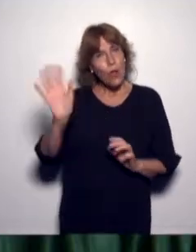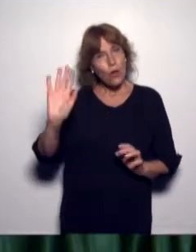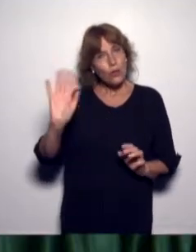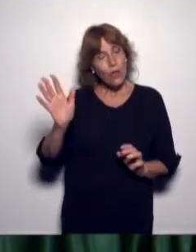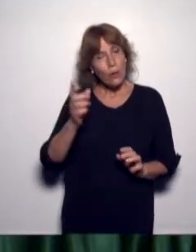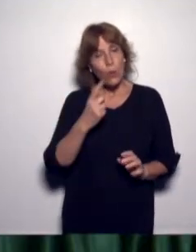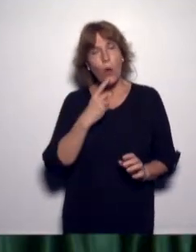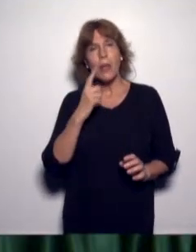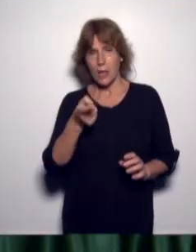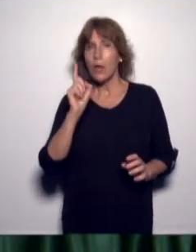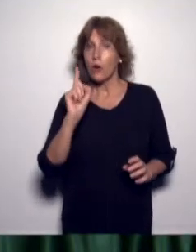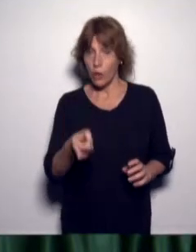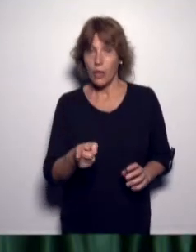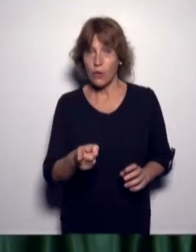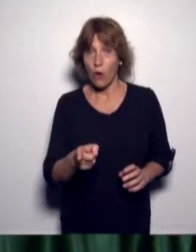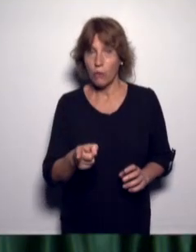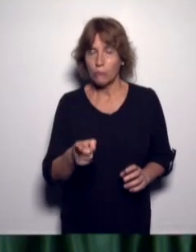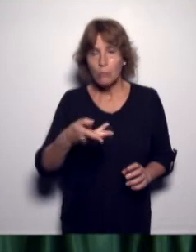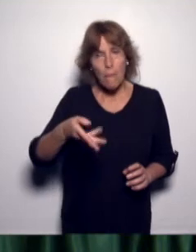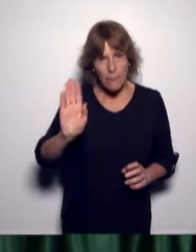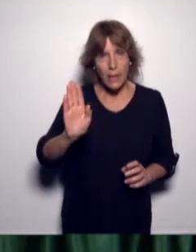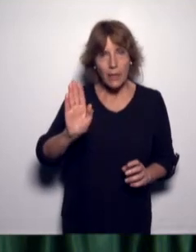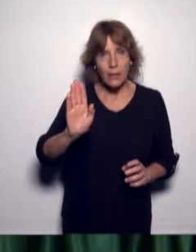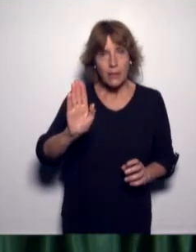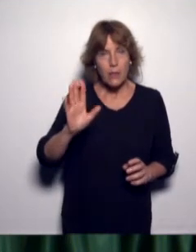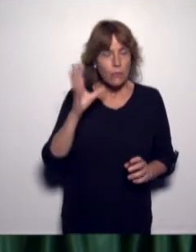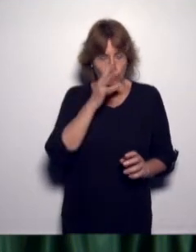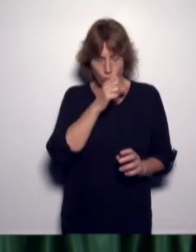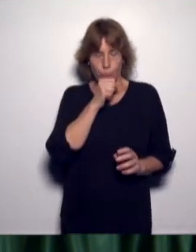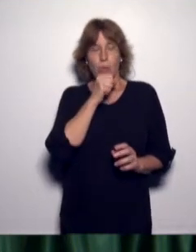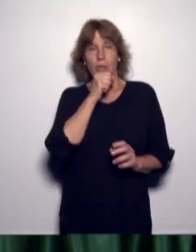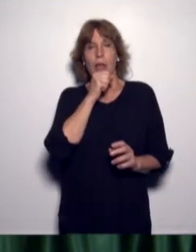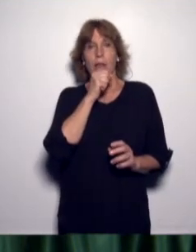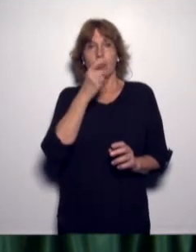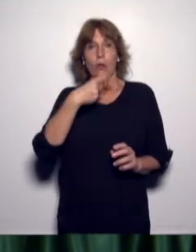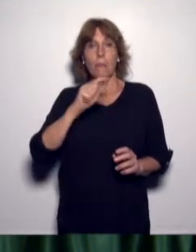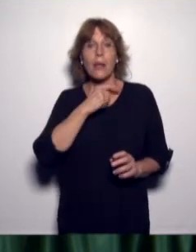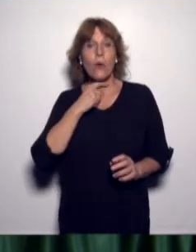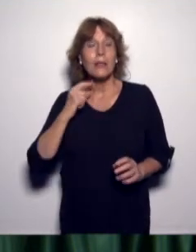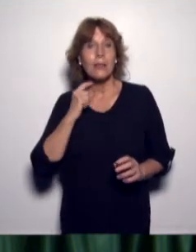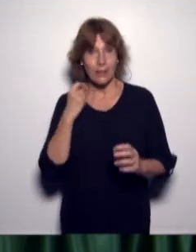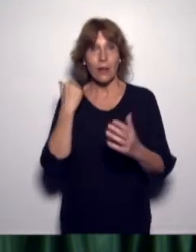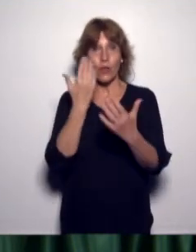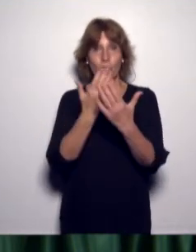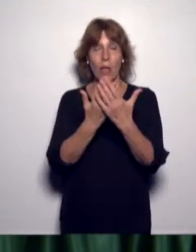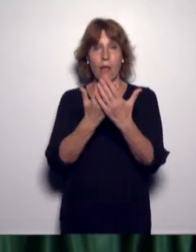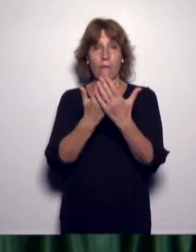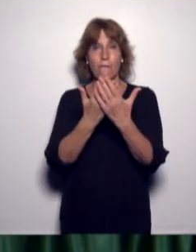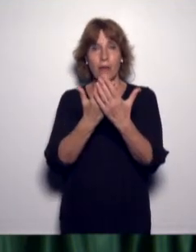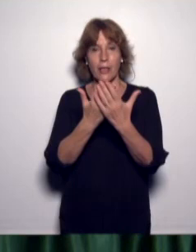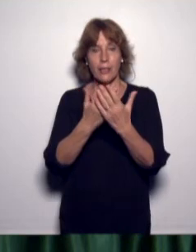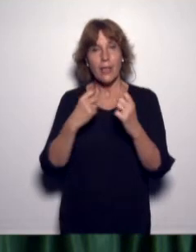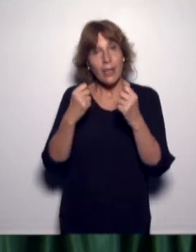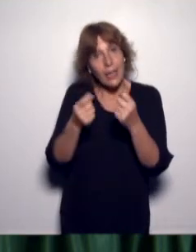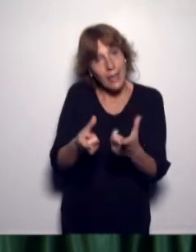severamente, «No le digas nada a nadie, pero ve a presentarte al sacerdote y entrega por tu purificación la ofrenda